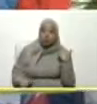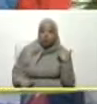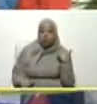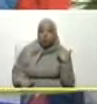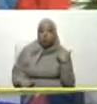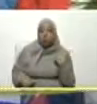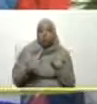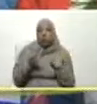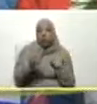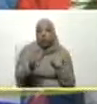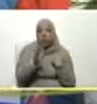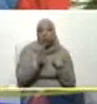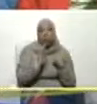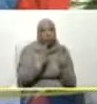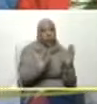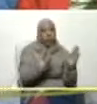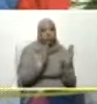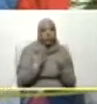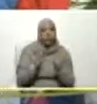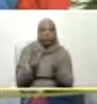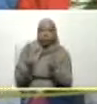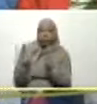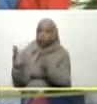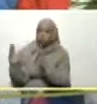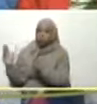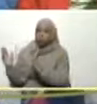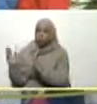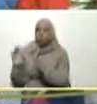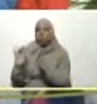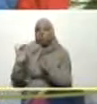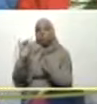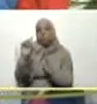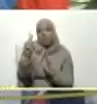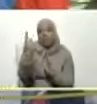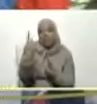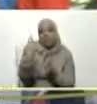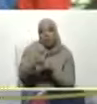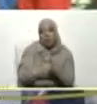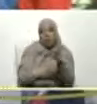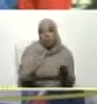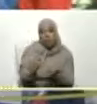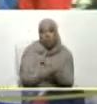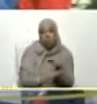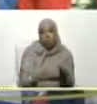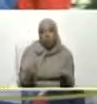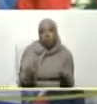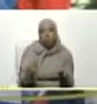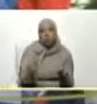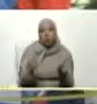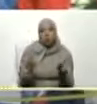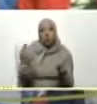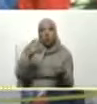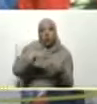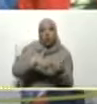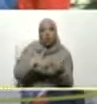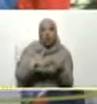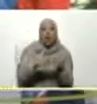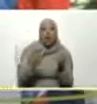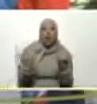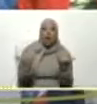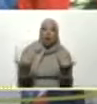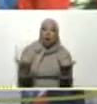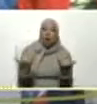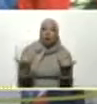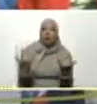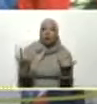de cuatro etapas. Habló de la etapa de las rebeliones Y en esa etapa de las rebeliones,